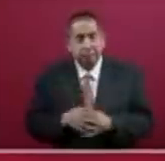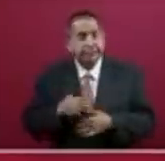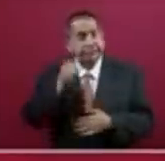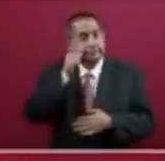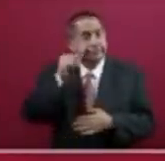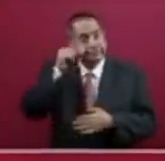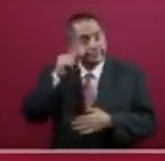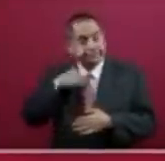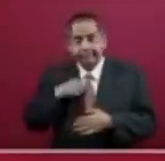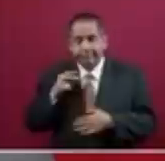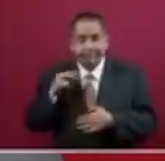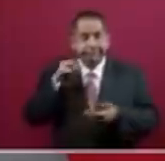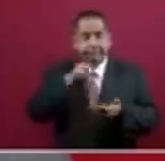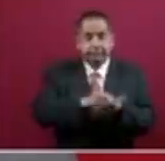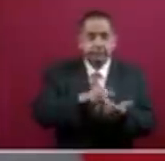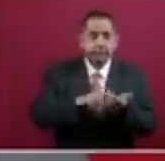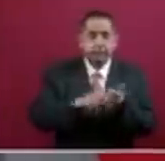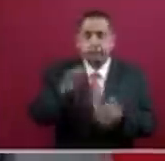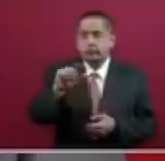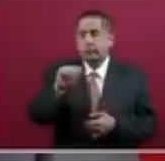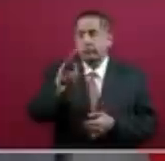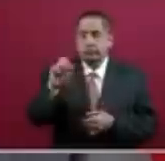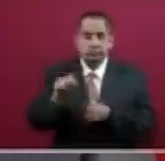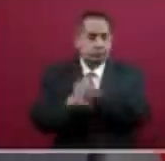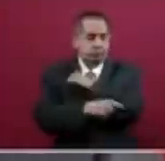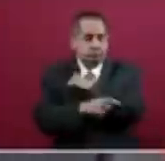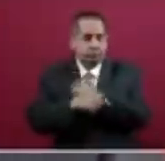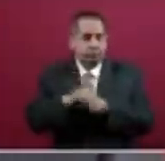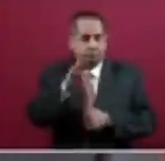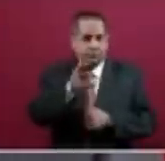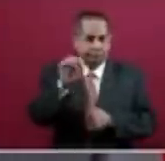estuvimos en Los Cabos, lo mismo,